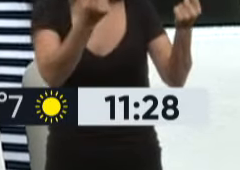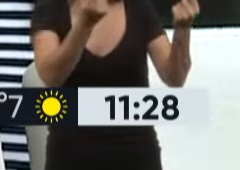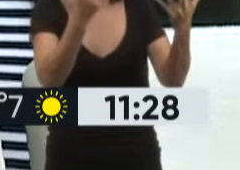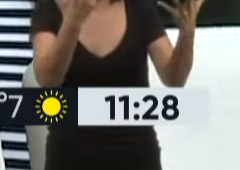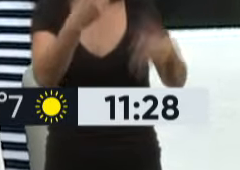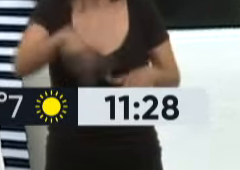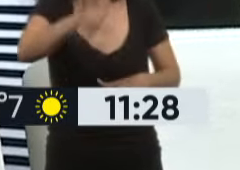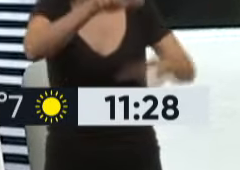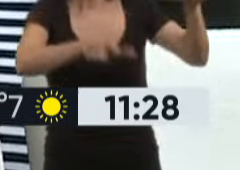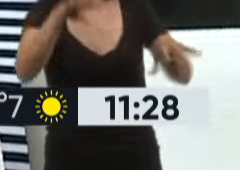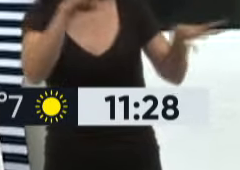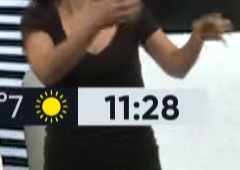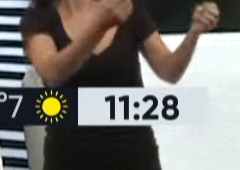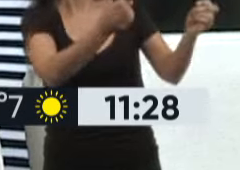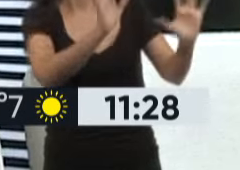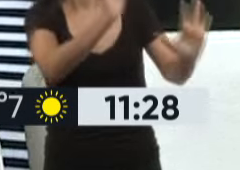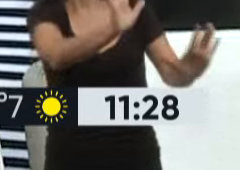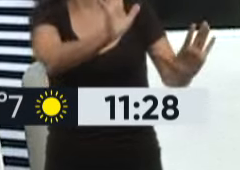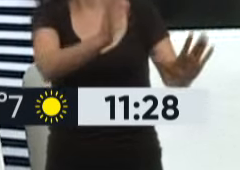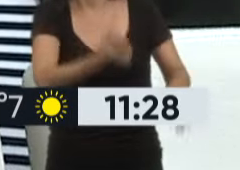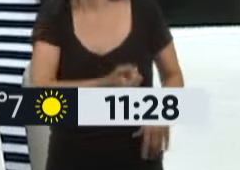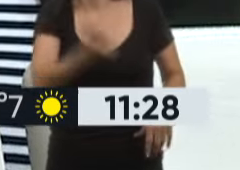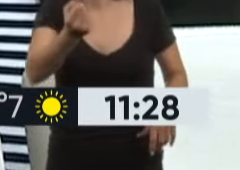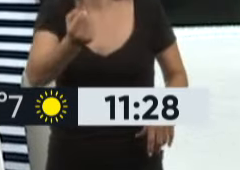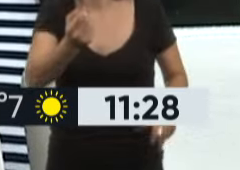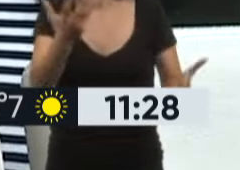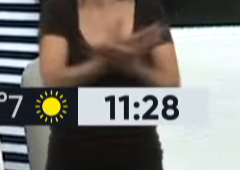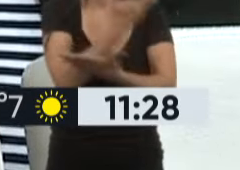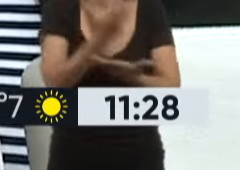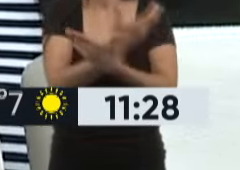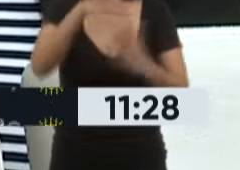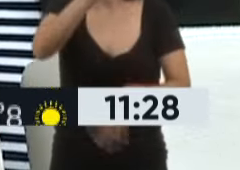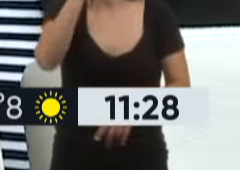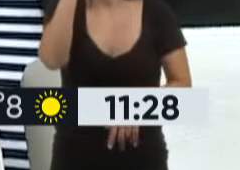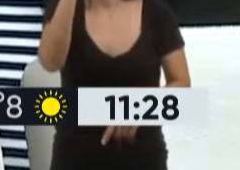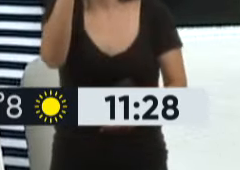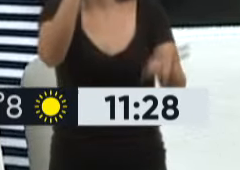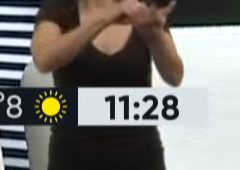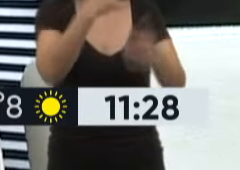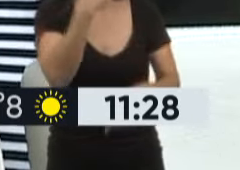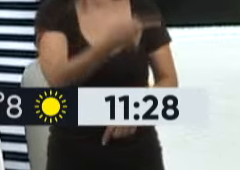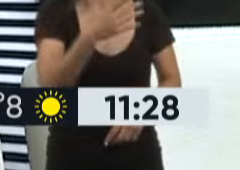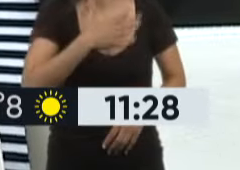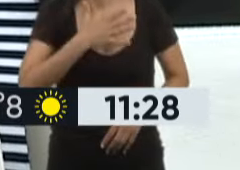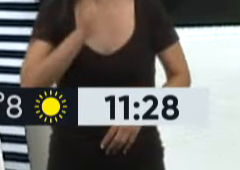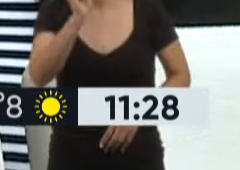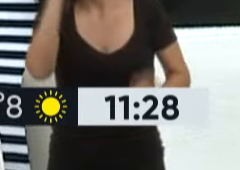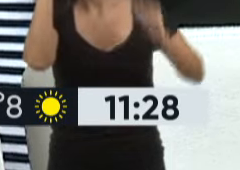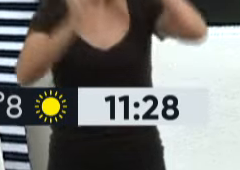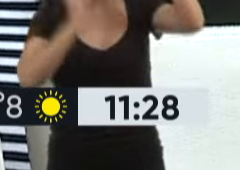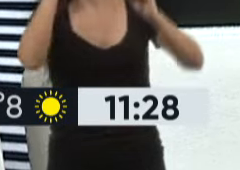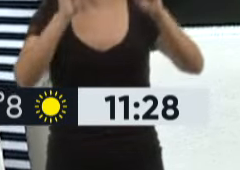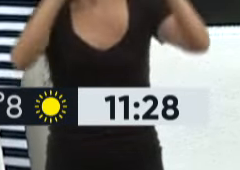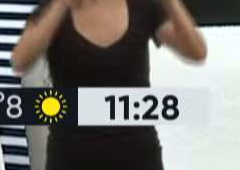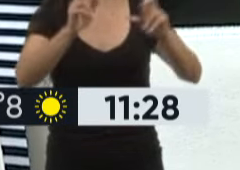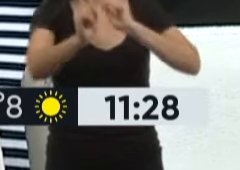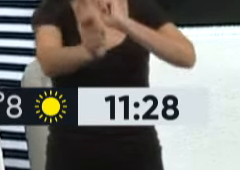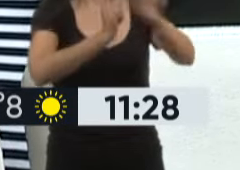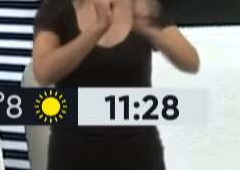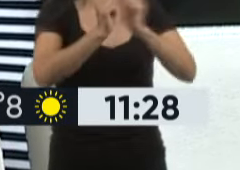población y si me permitís yo siempre hago una pregunta pero me preocupó la situación de los periodistas